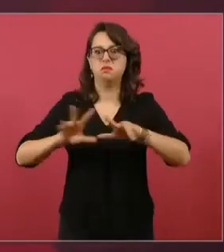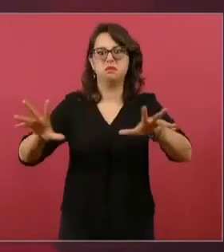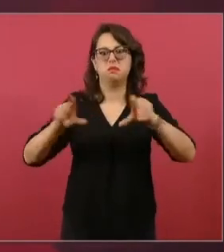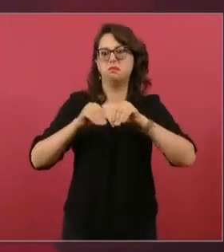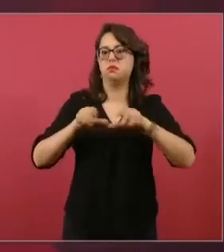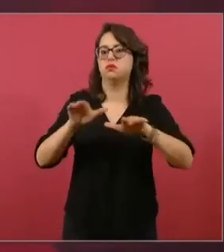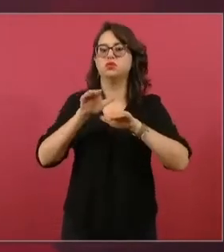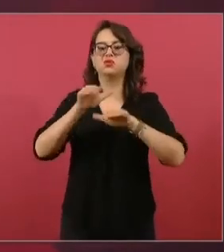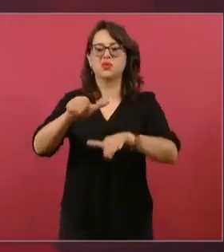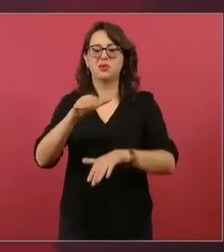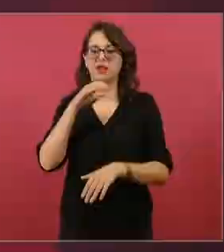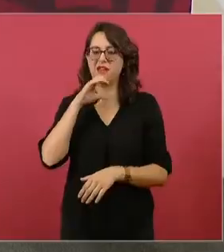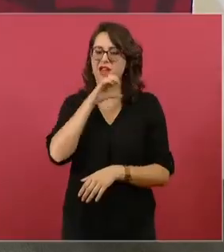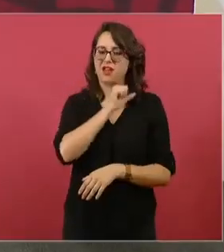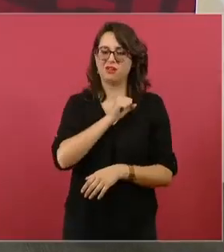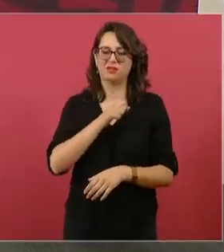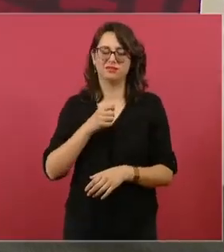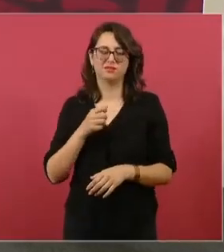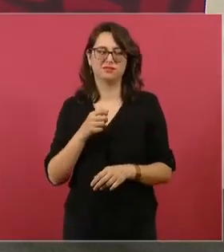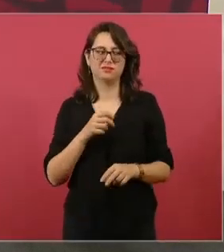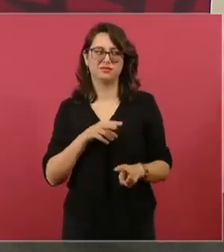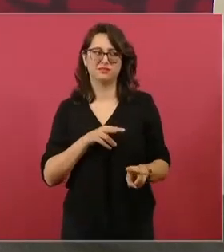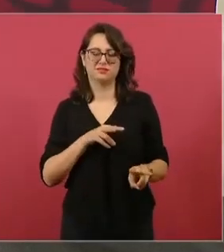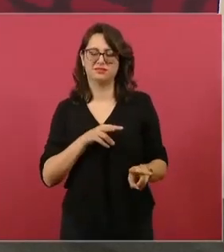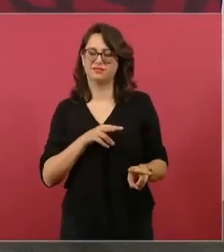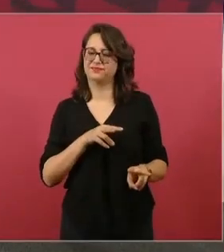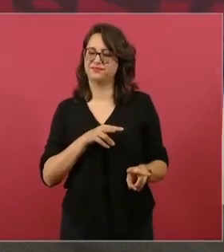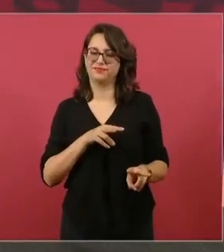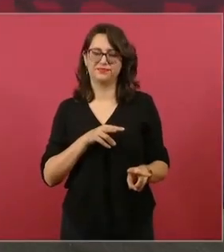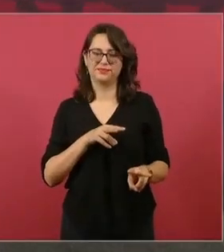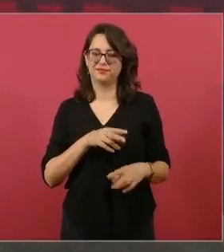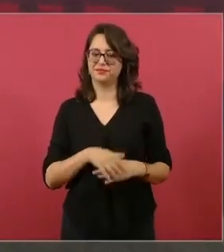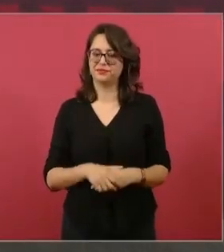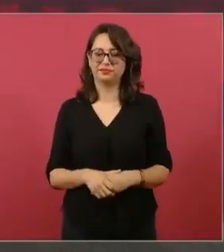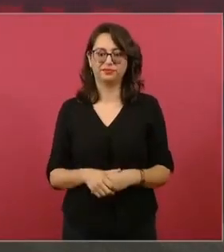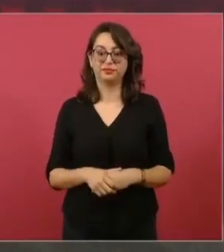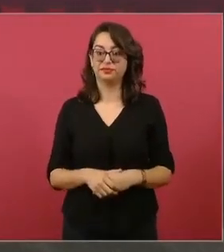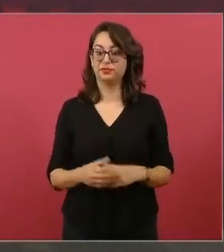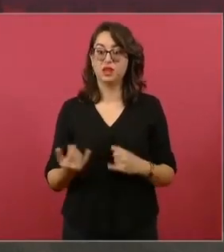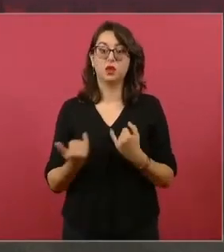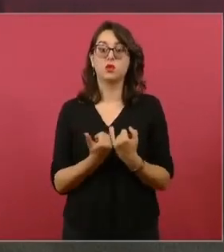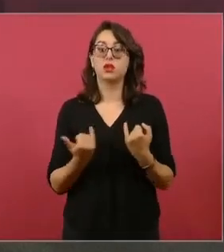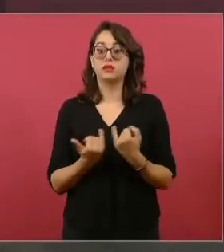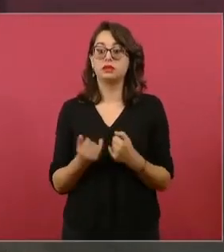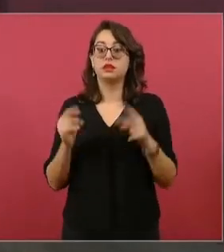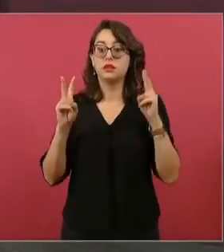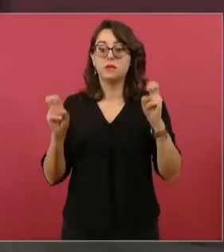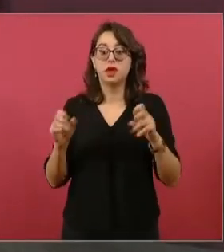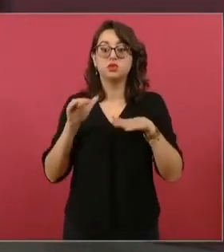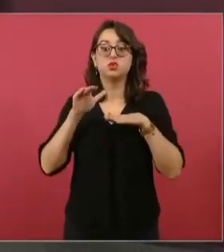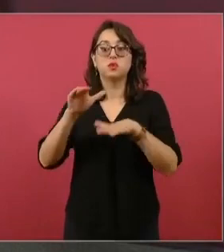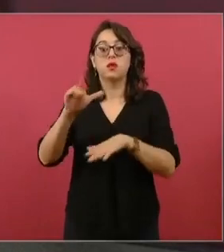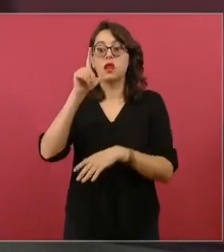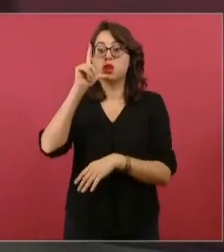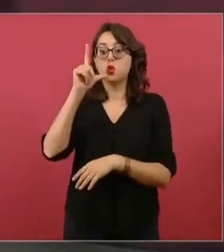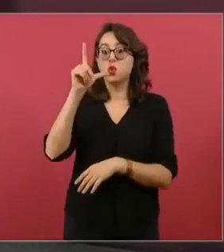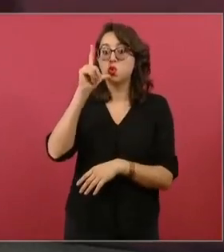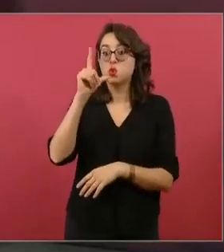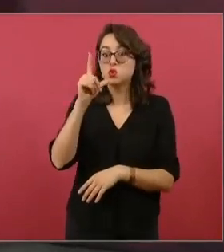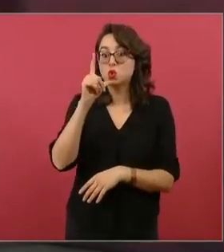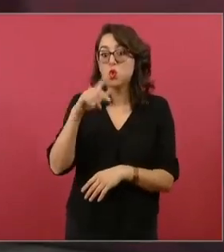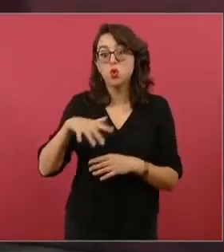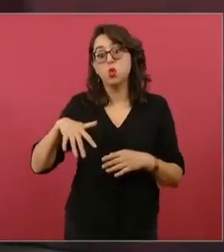alarma a decir que nos íbamos a quedar sin luz, que iban a haber